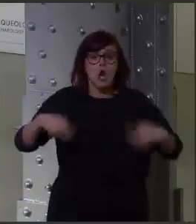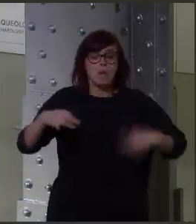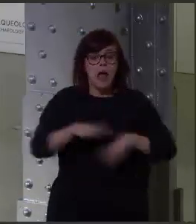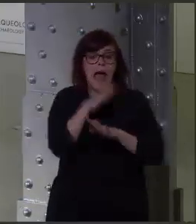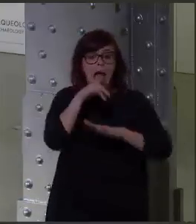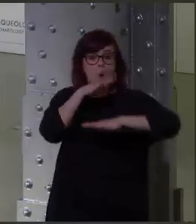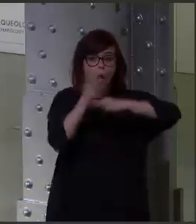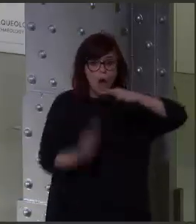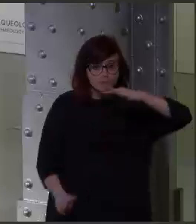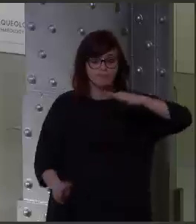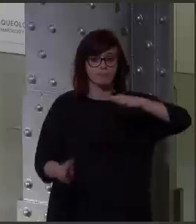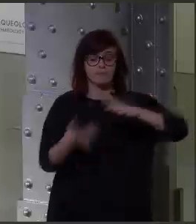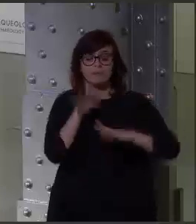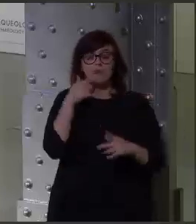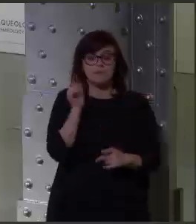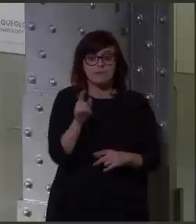en el agua